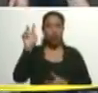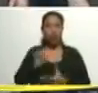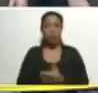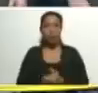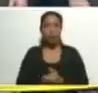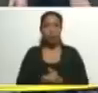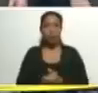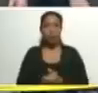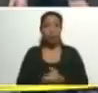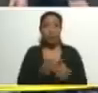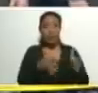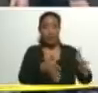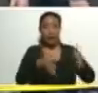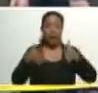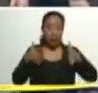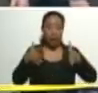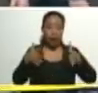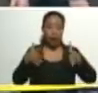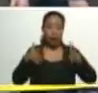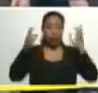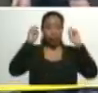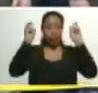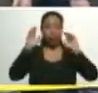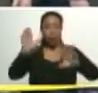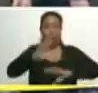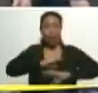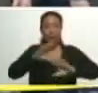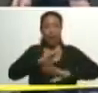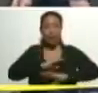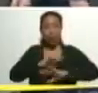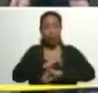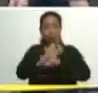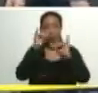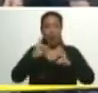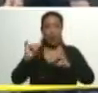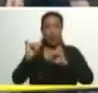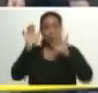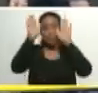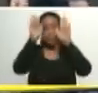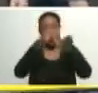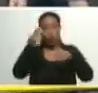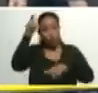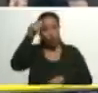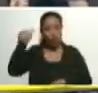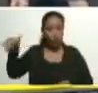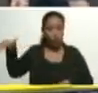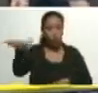y para ganarlas en función del bienestar, de la felicidad y de la prosperidad de nuestro pueblo.